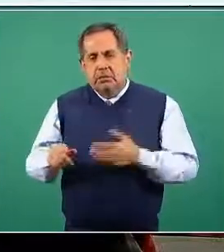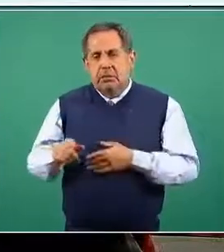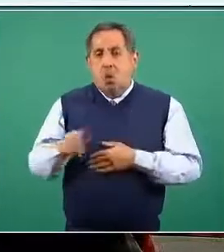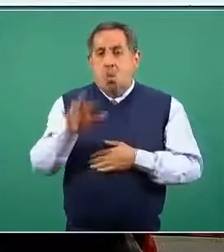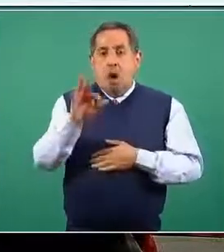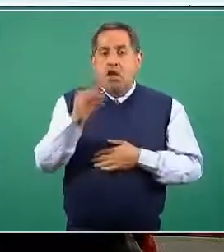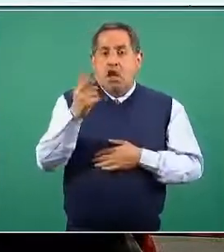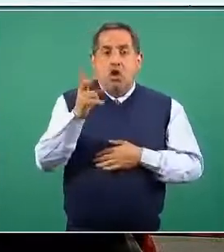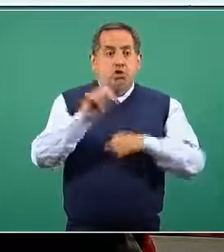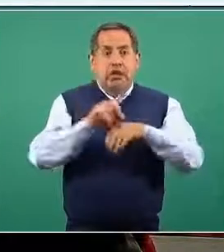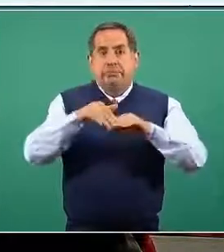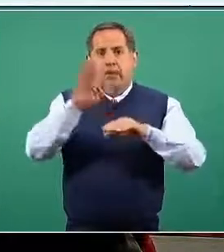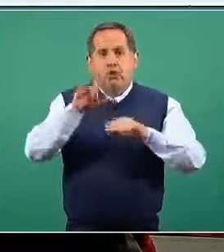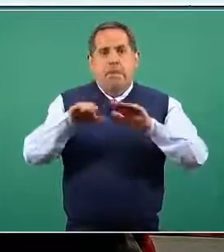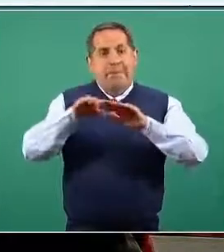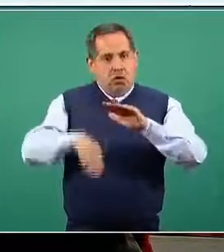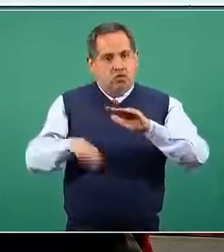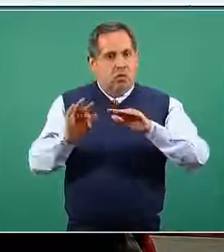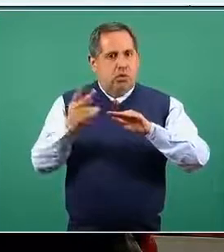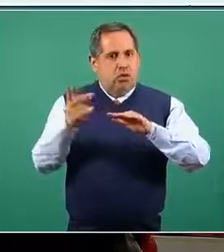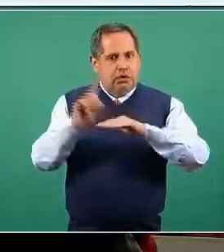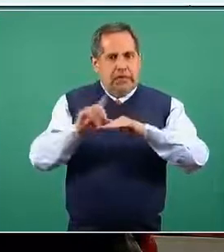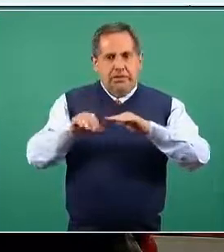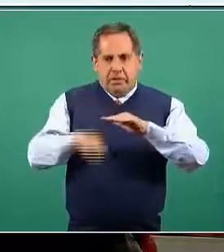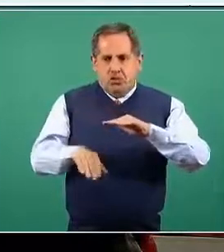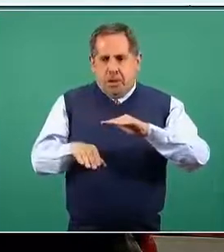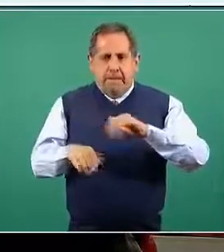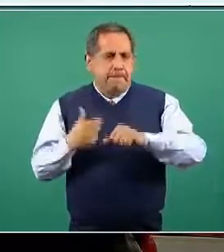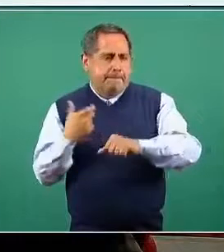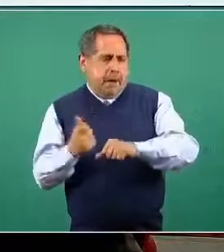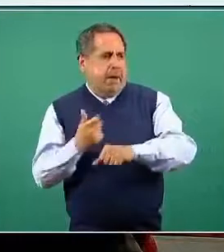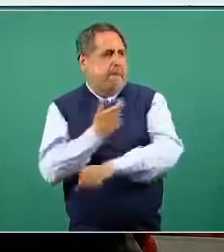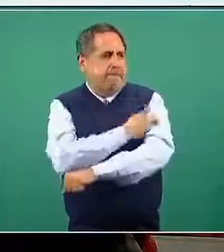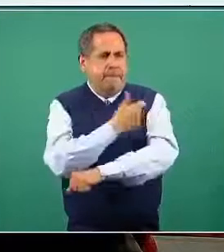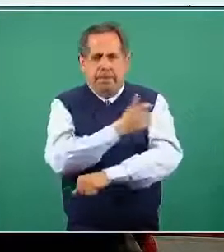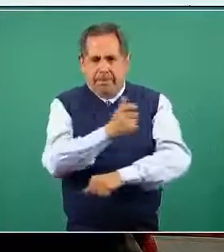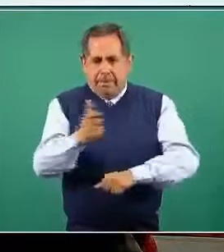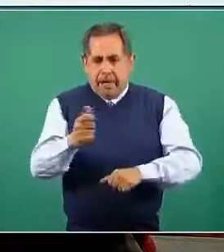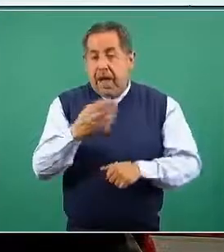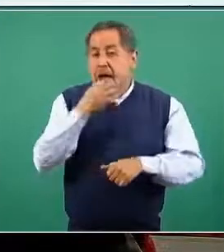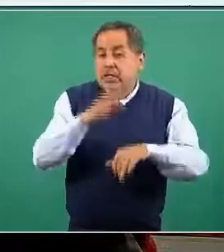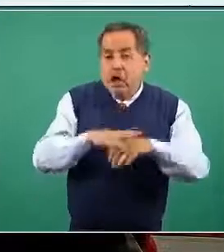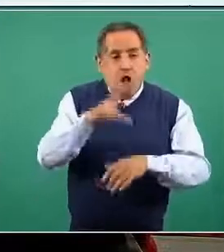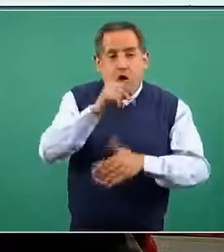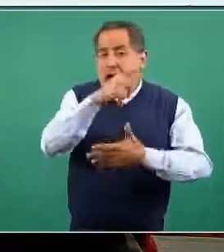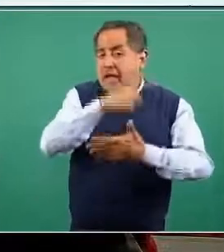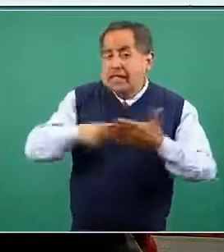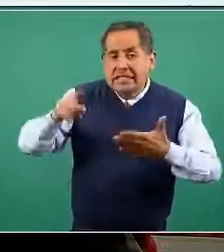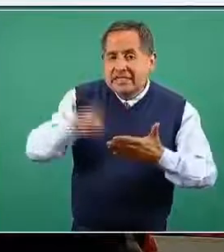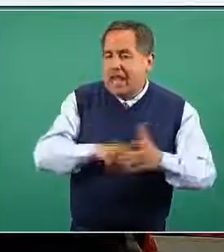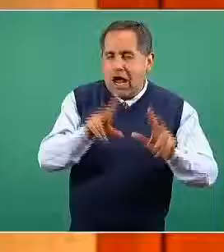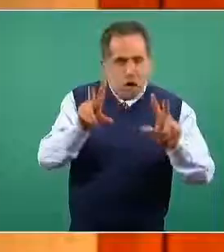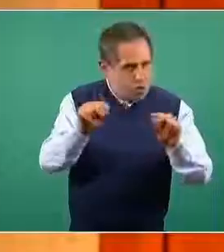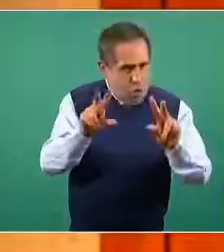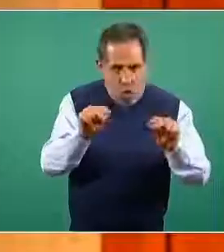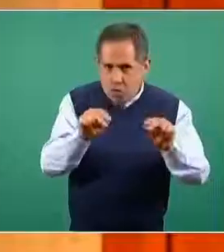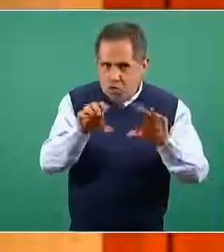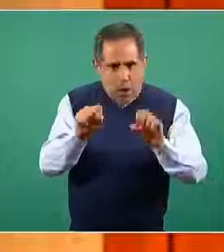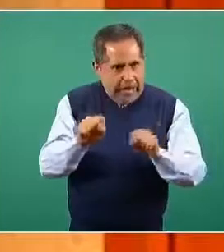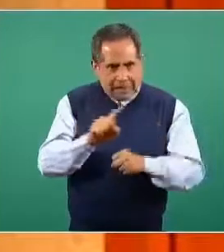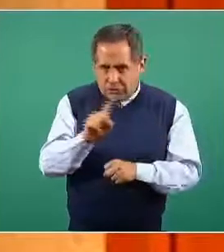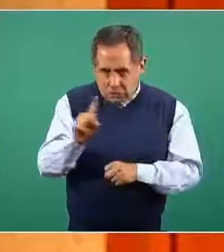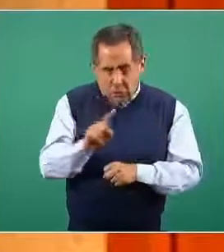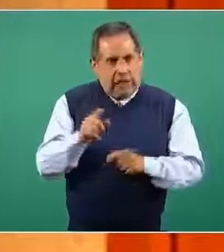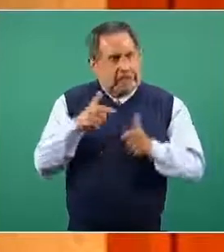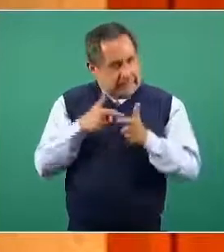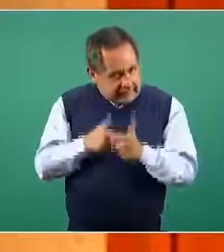42 días, la segunda dosis. Pero que quede muy claro, no es cancelación, no es cancelación. Y segundo,